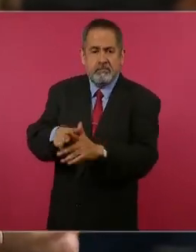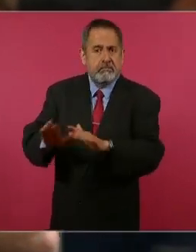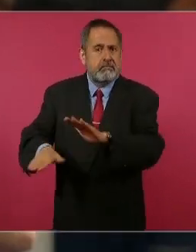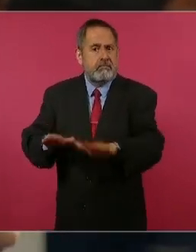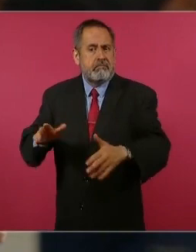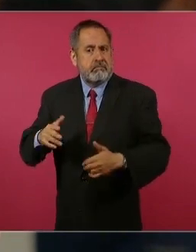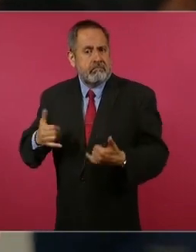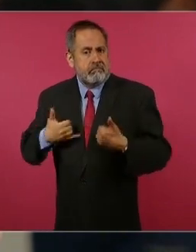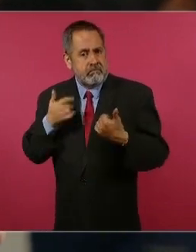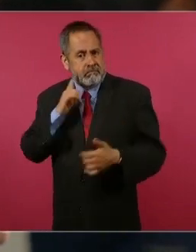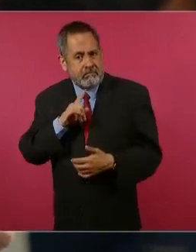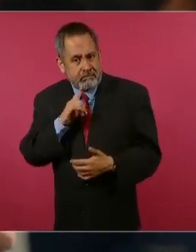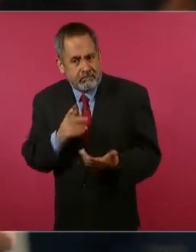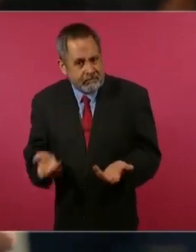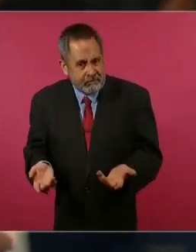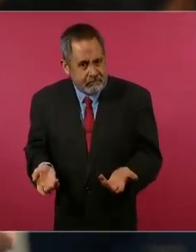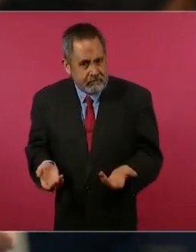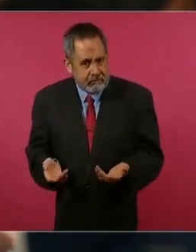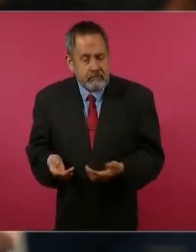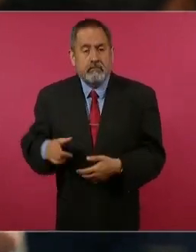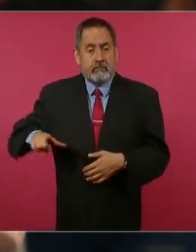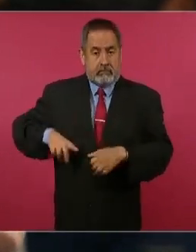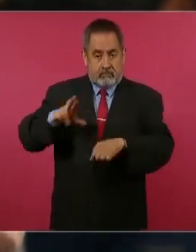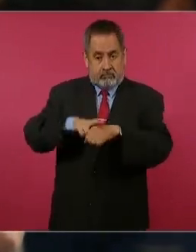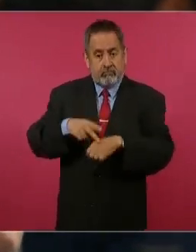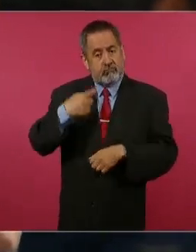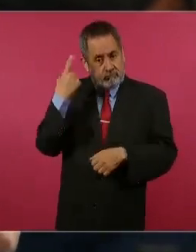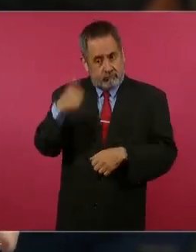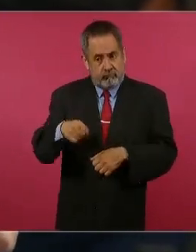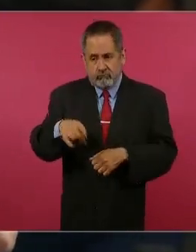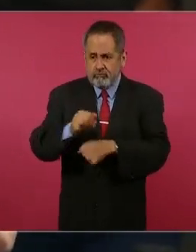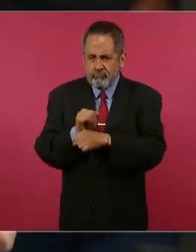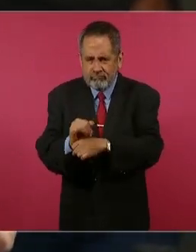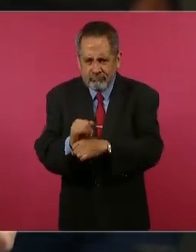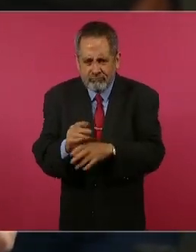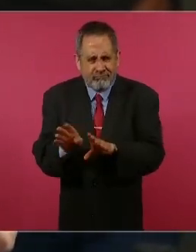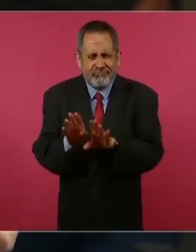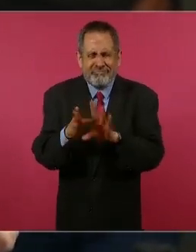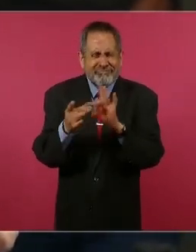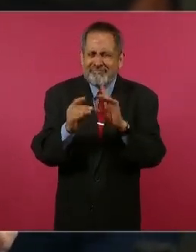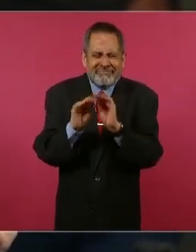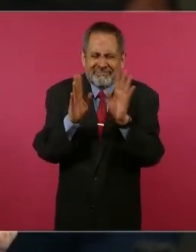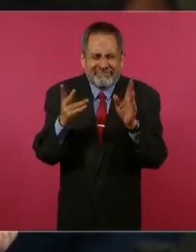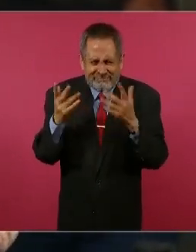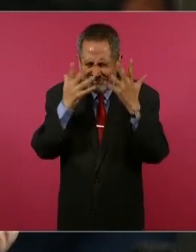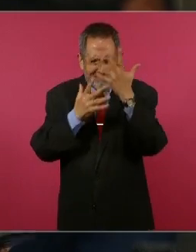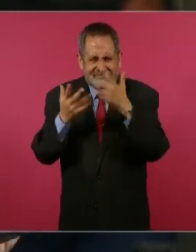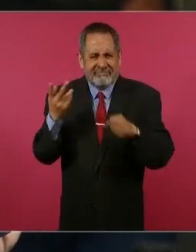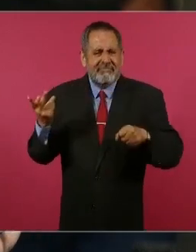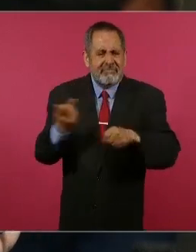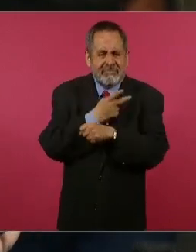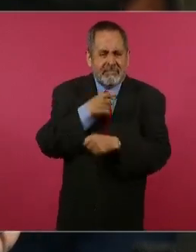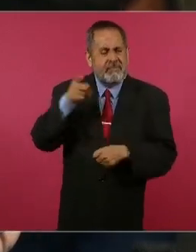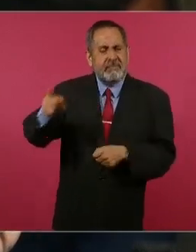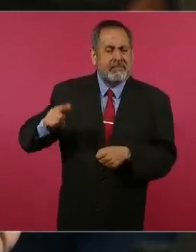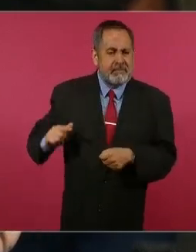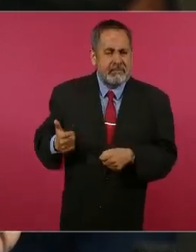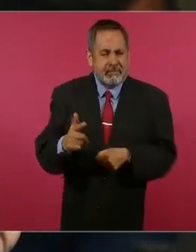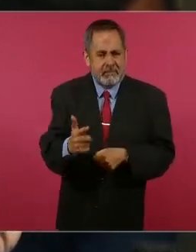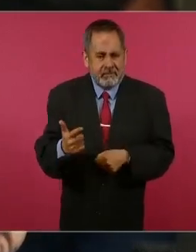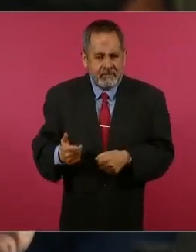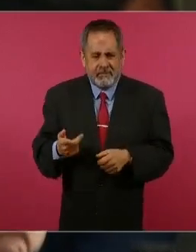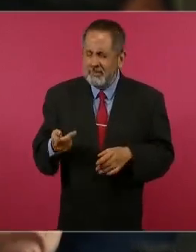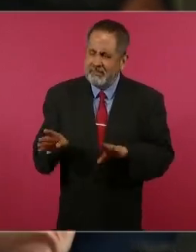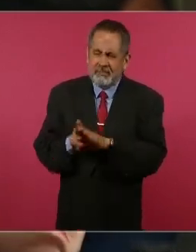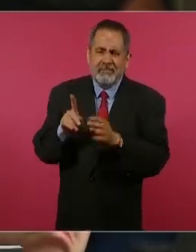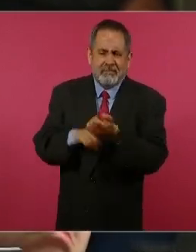Incluso el gobernador pidió que se hiciera una investigación en torno a esto, pero si nos pudieran aclarar si se está iniciando la investigación o qué